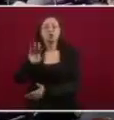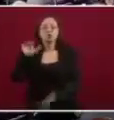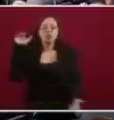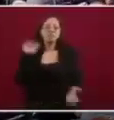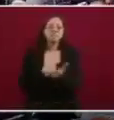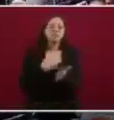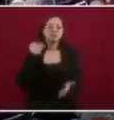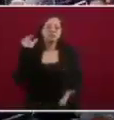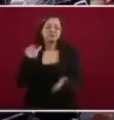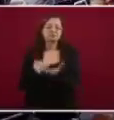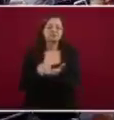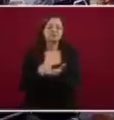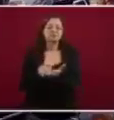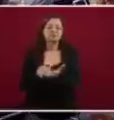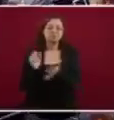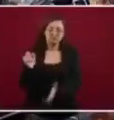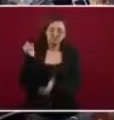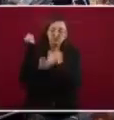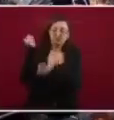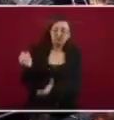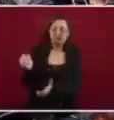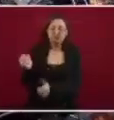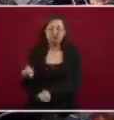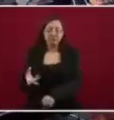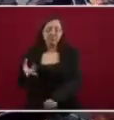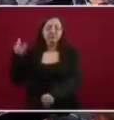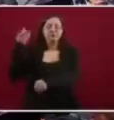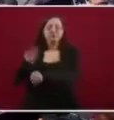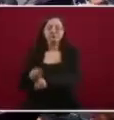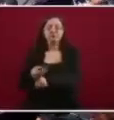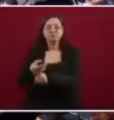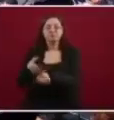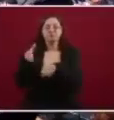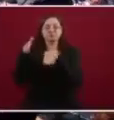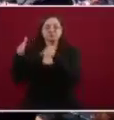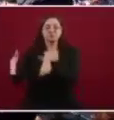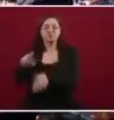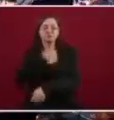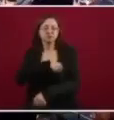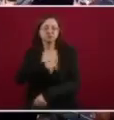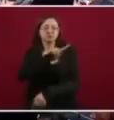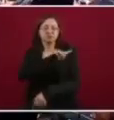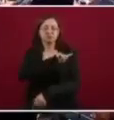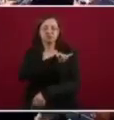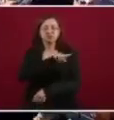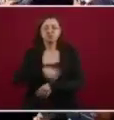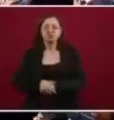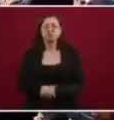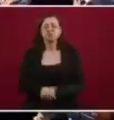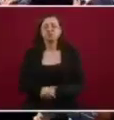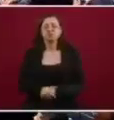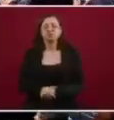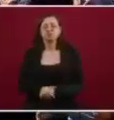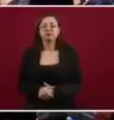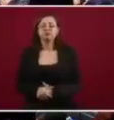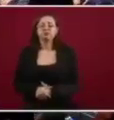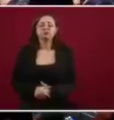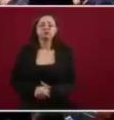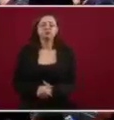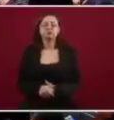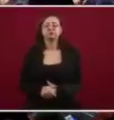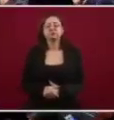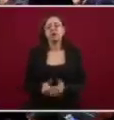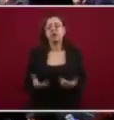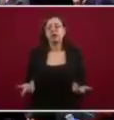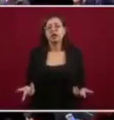40,000 millones de pesos adicionales al sector salud. Bueno, eso tiene que ver,